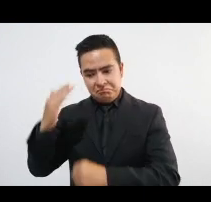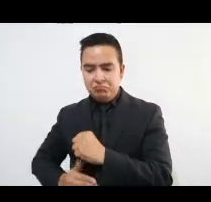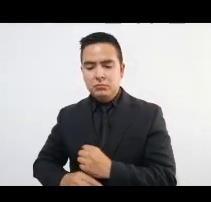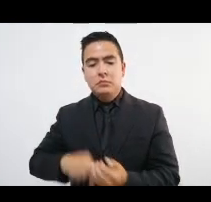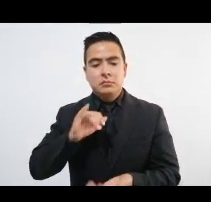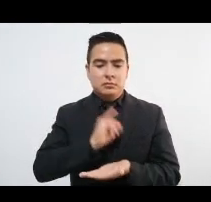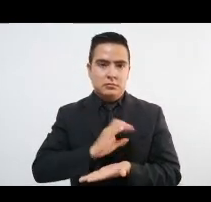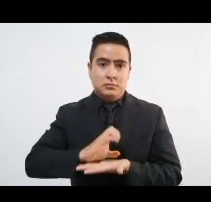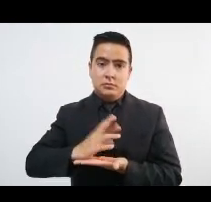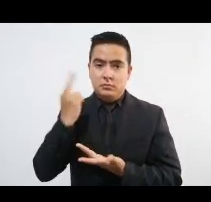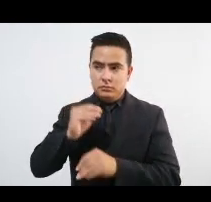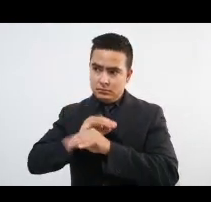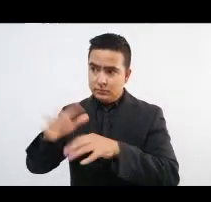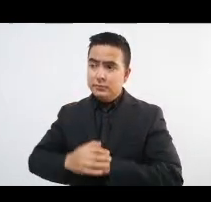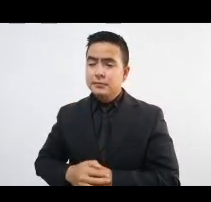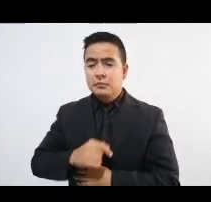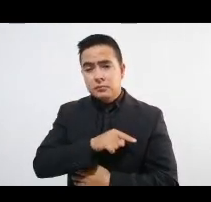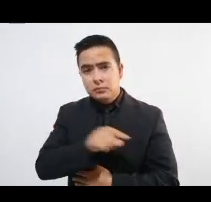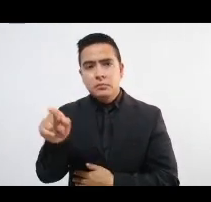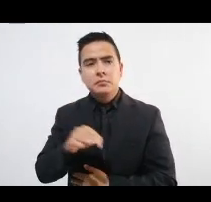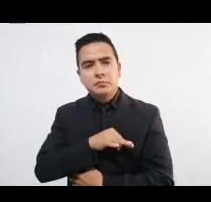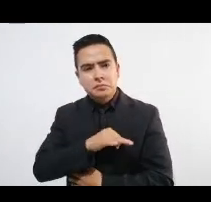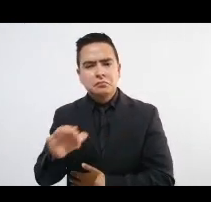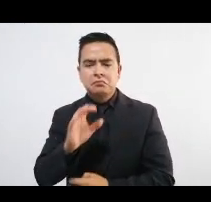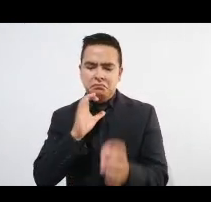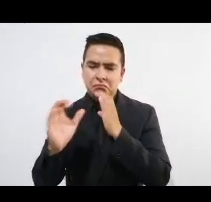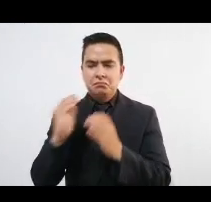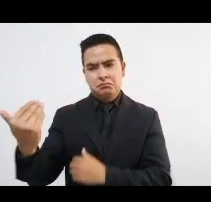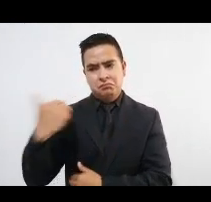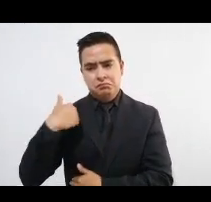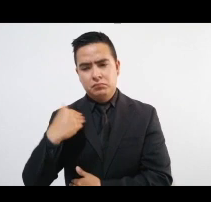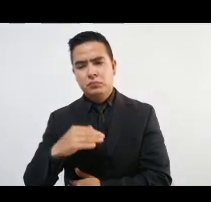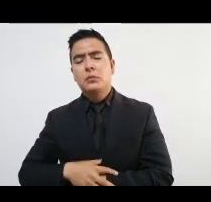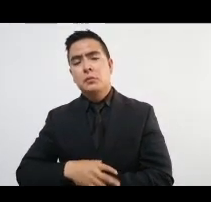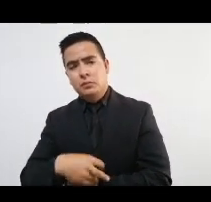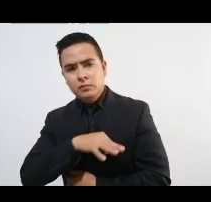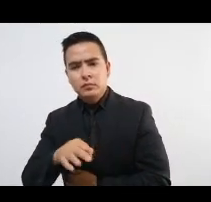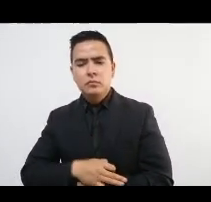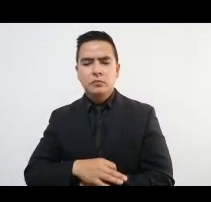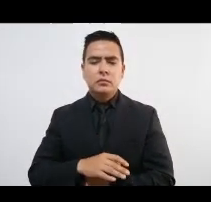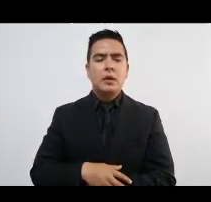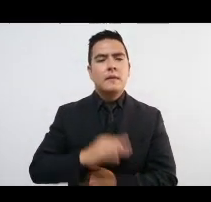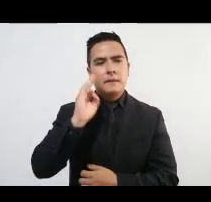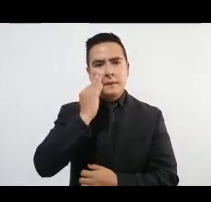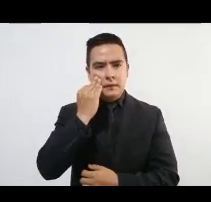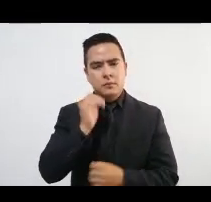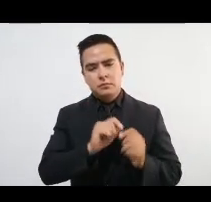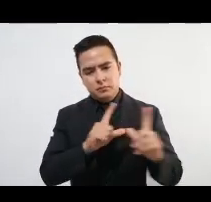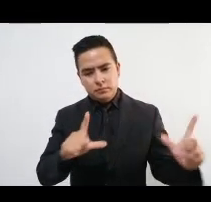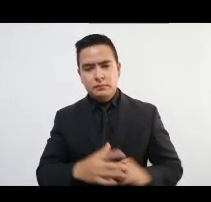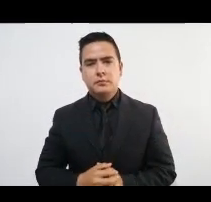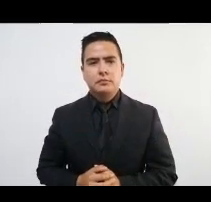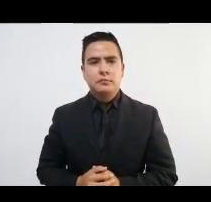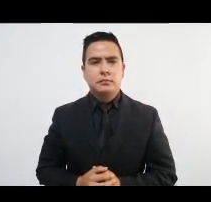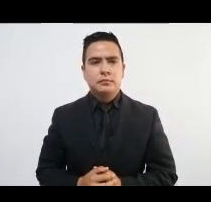producción del Instituto Electoral de Coahuila. Nos despedimos, no sin antes invitarle a tener comunicación a través de nuestras redes sociales. En Facebook nos